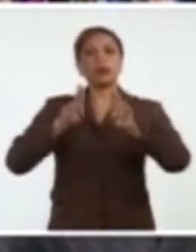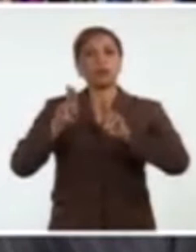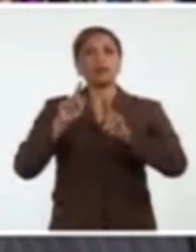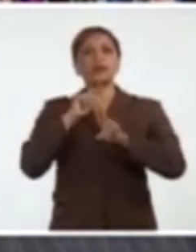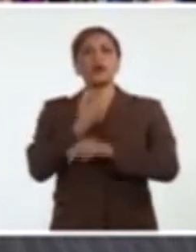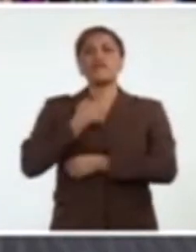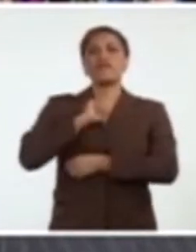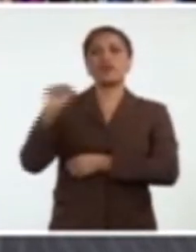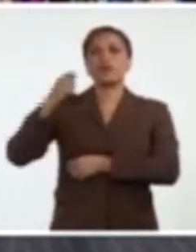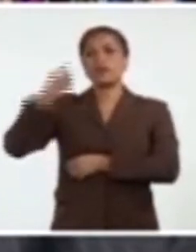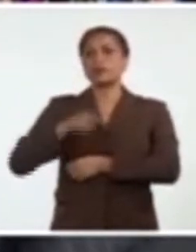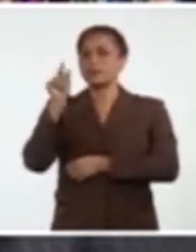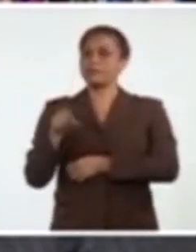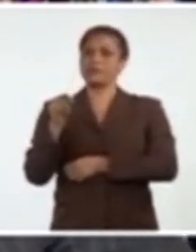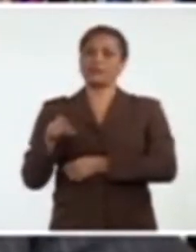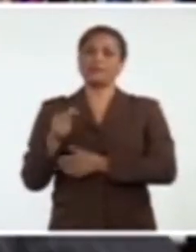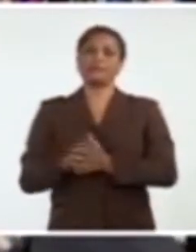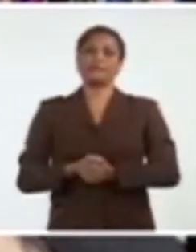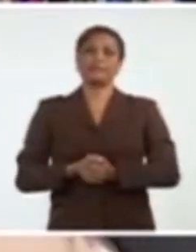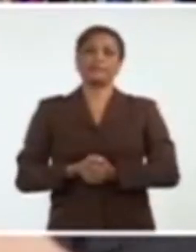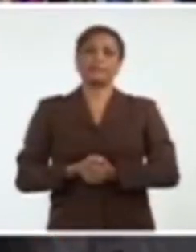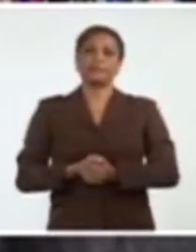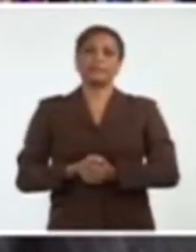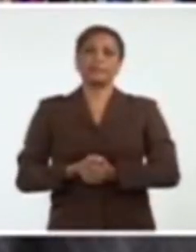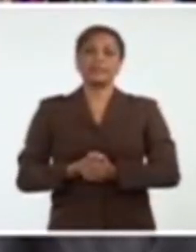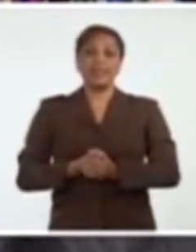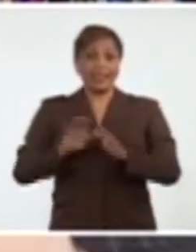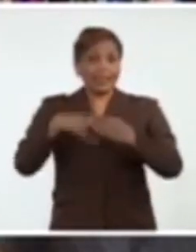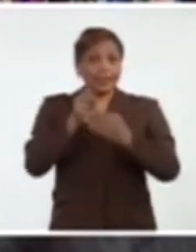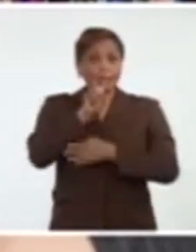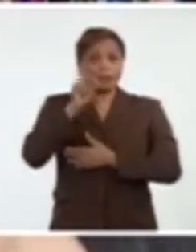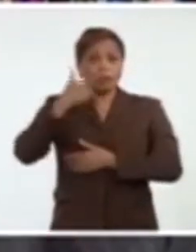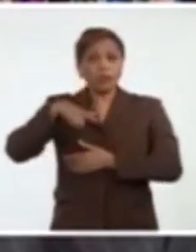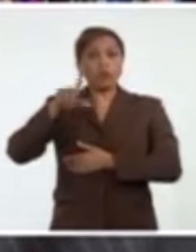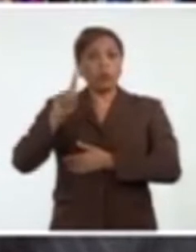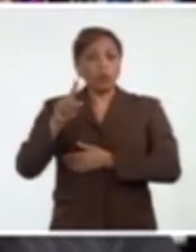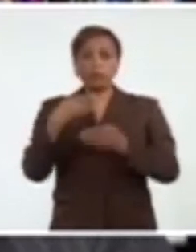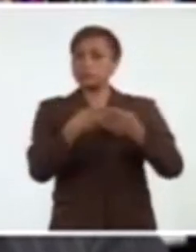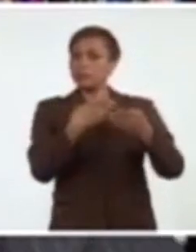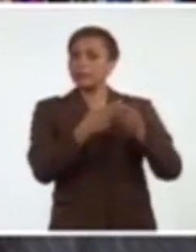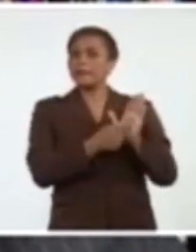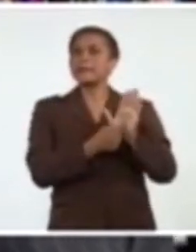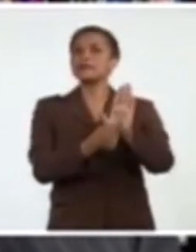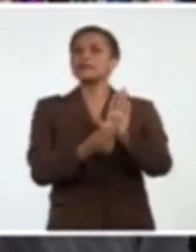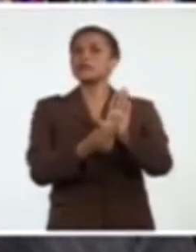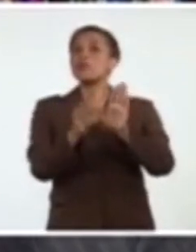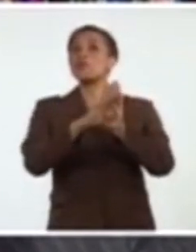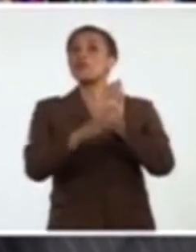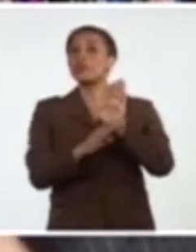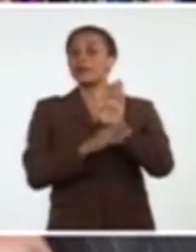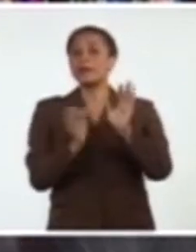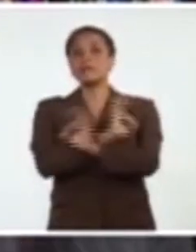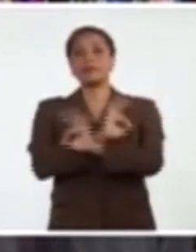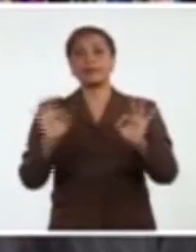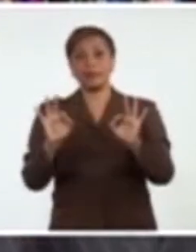de derechos humanos. Mira, el mismo día, el 21 de julio, Fox News presentó un programa especial